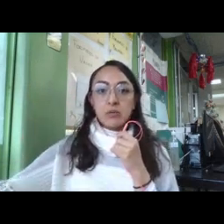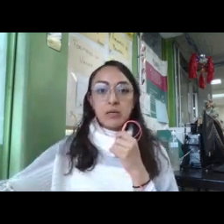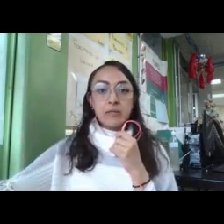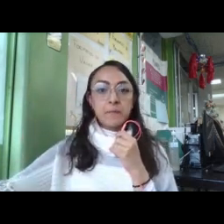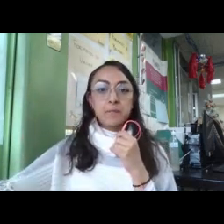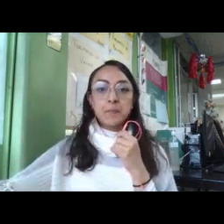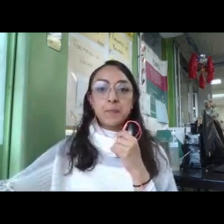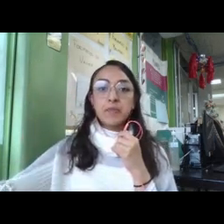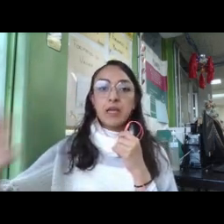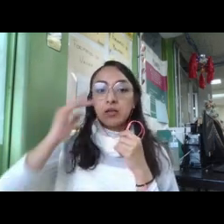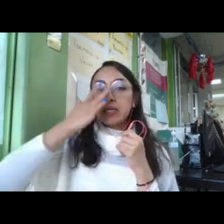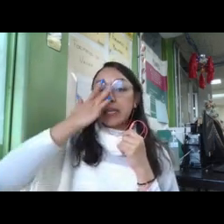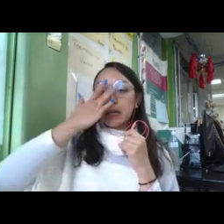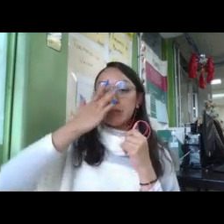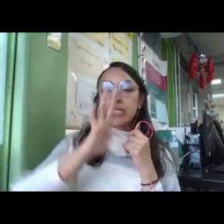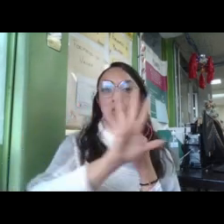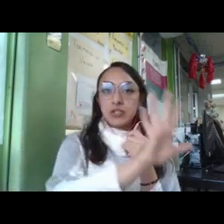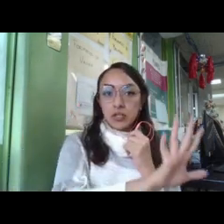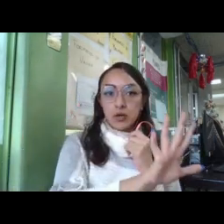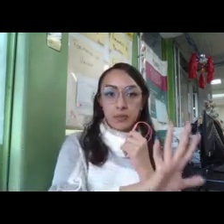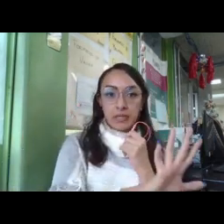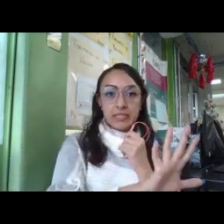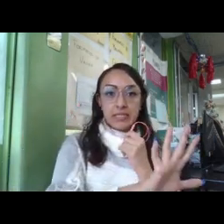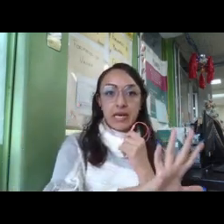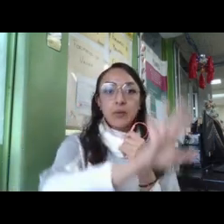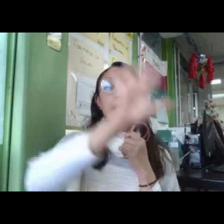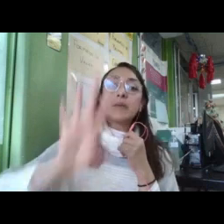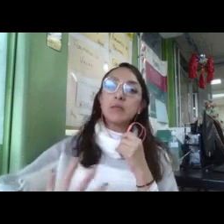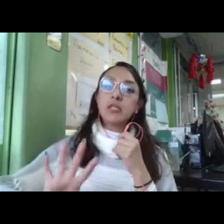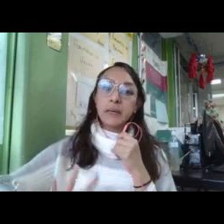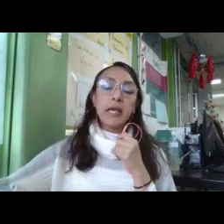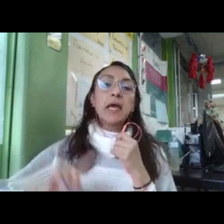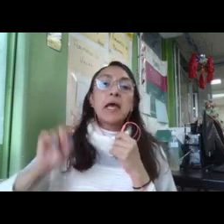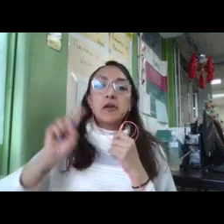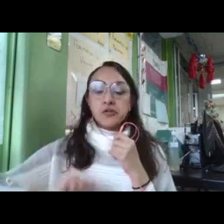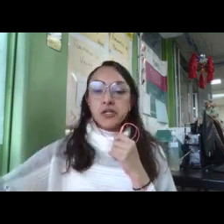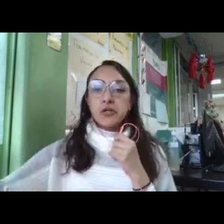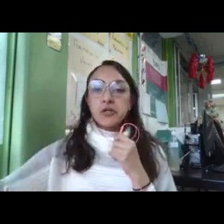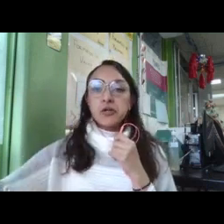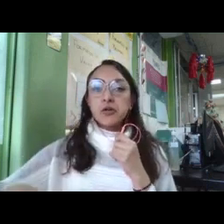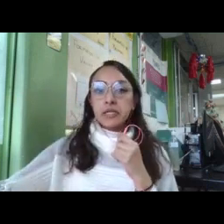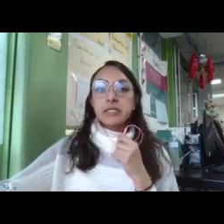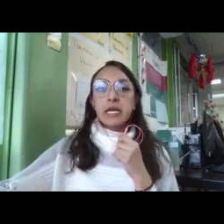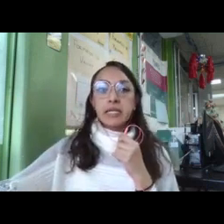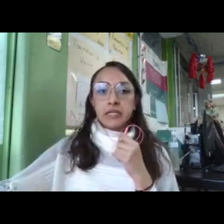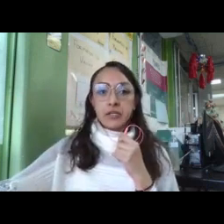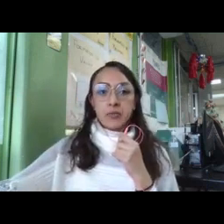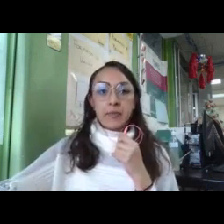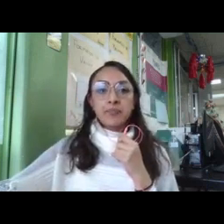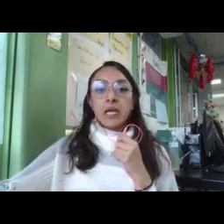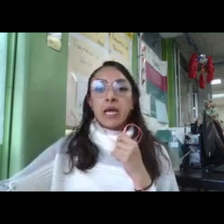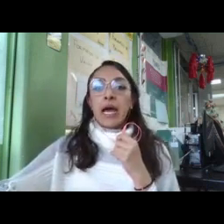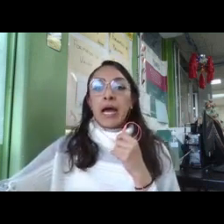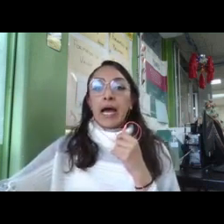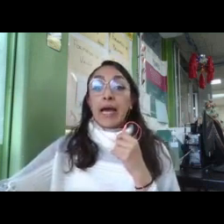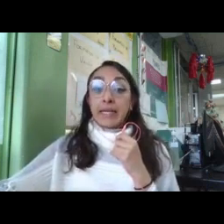ahorita vamos a ver. Ahorita tenemos ya los 5 componentes de la lengua y vamos a ver los 5 componentes en el